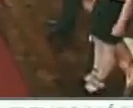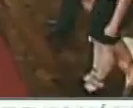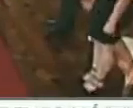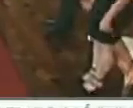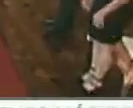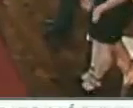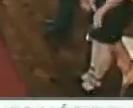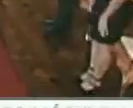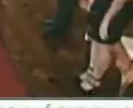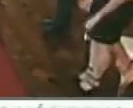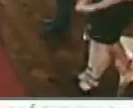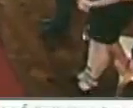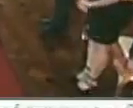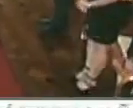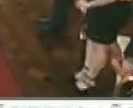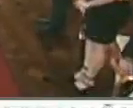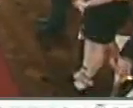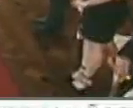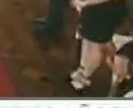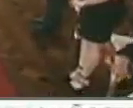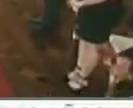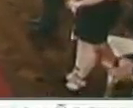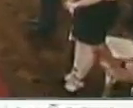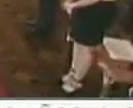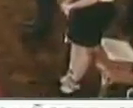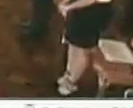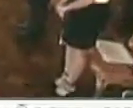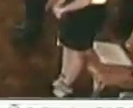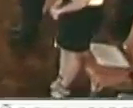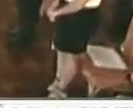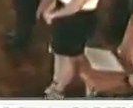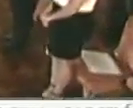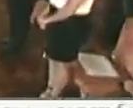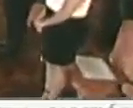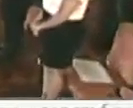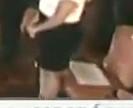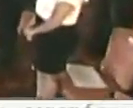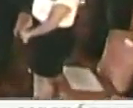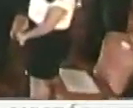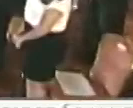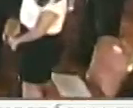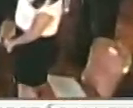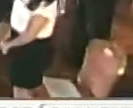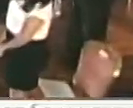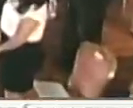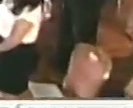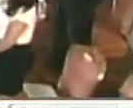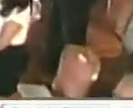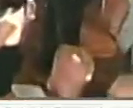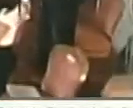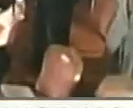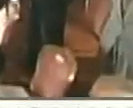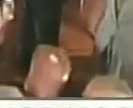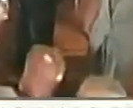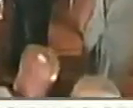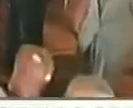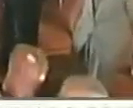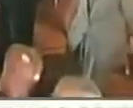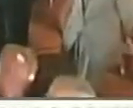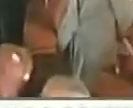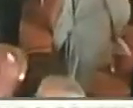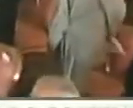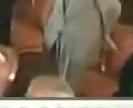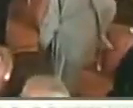Señores, en nombre del gobierno de la República Bolivariana de Venezuela, se les anuncia que ha concluido la